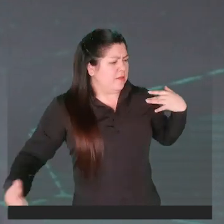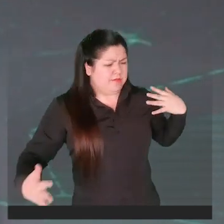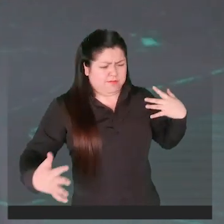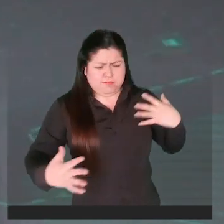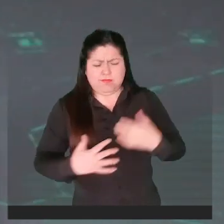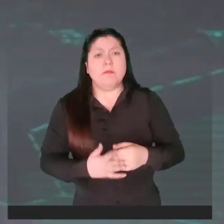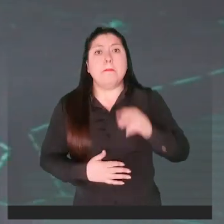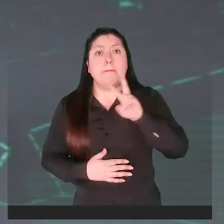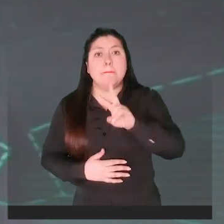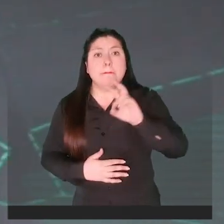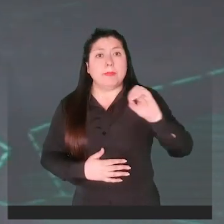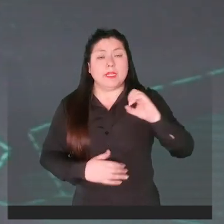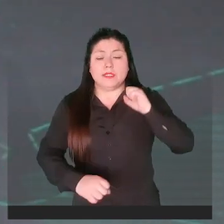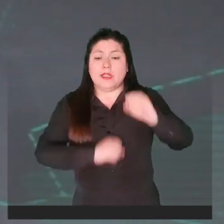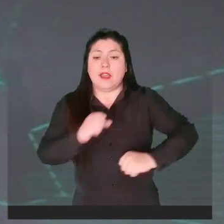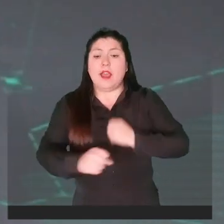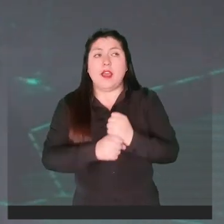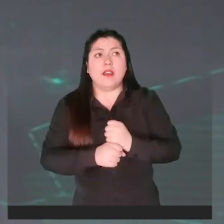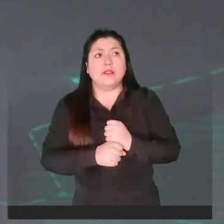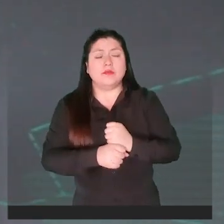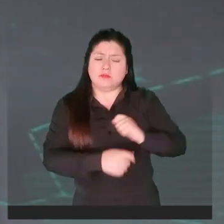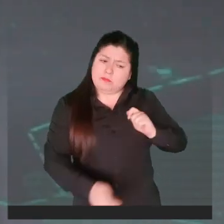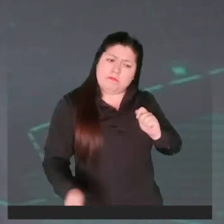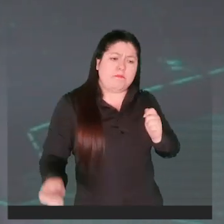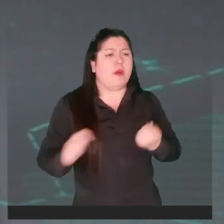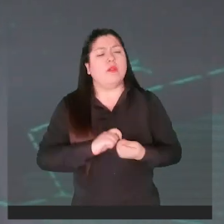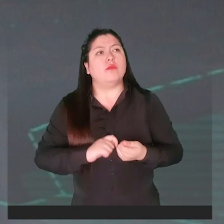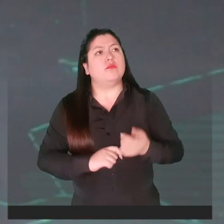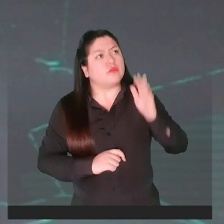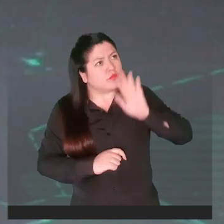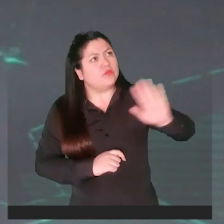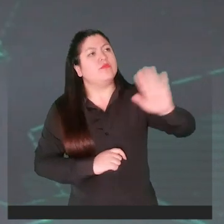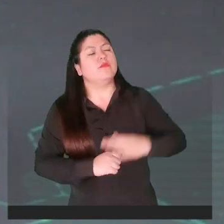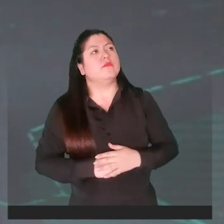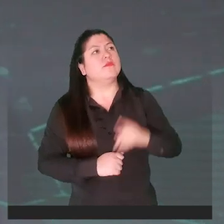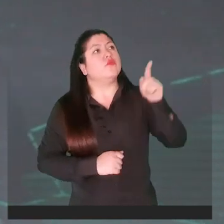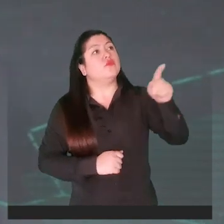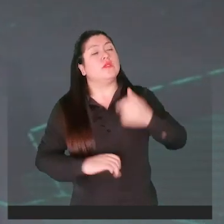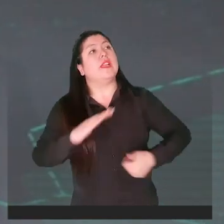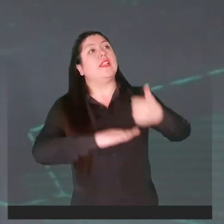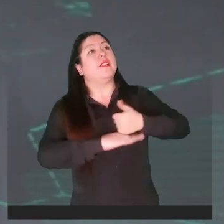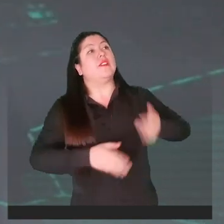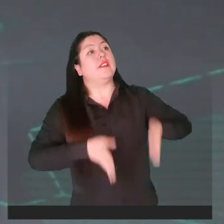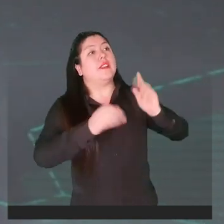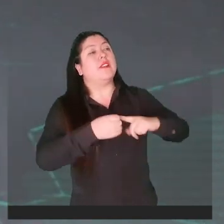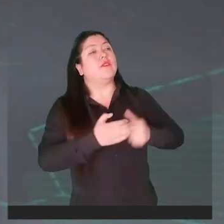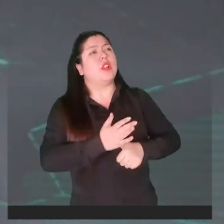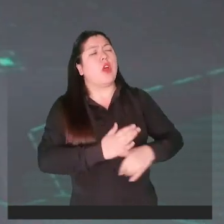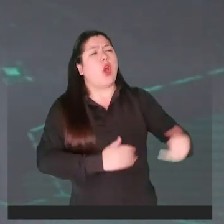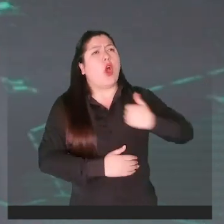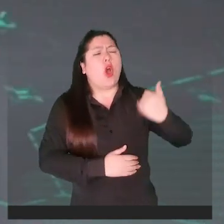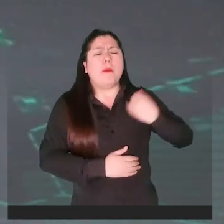años le tomó al país dar este salto, y lo da hoy usted, no solamente como el registrador más joven que ha tenido nuestro